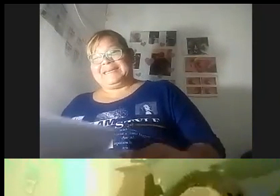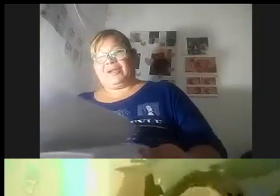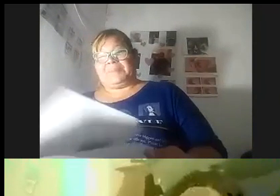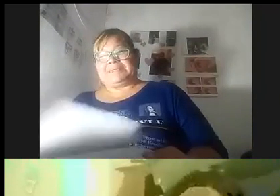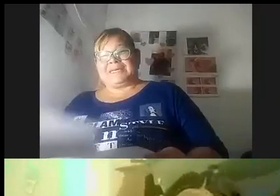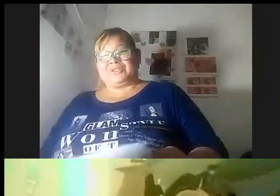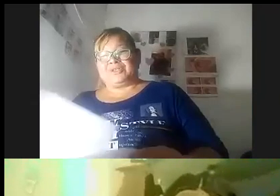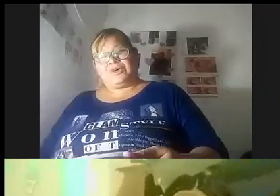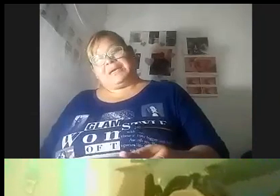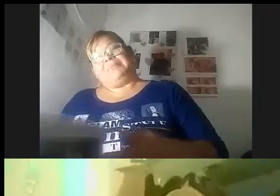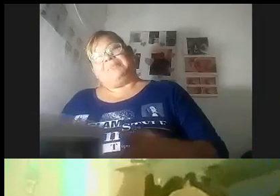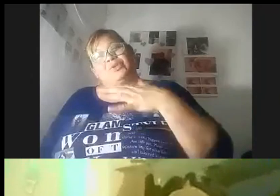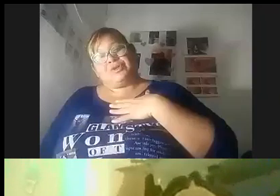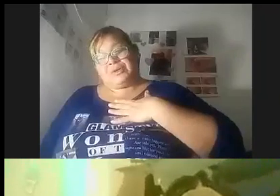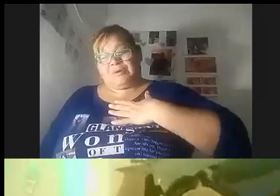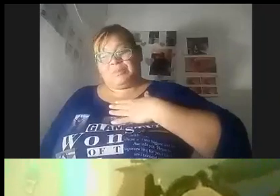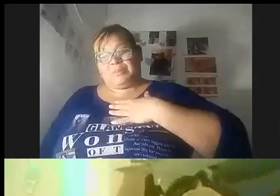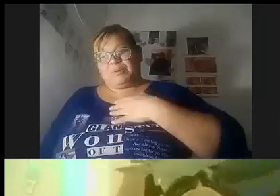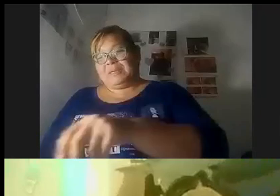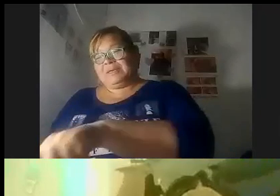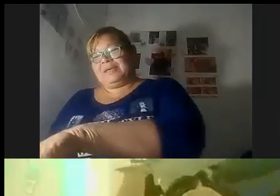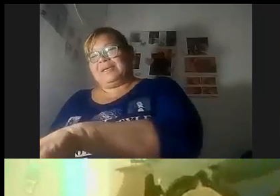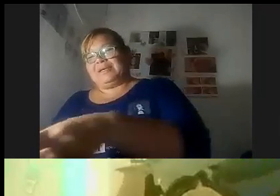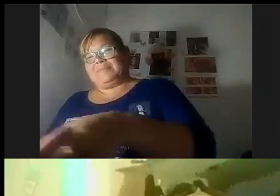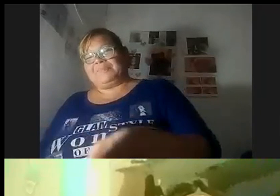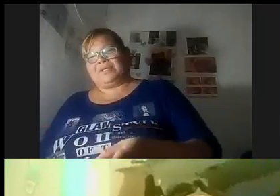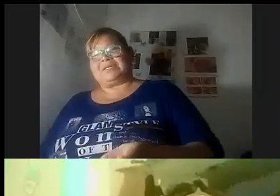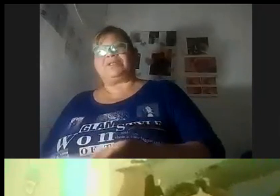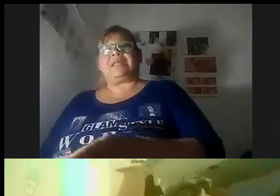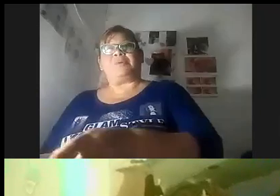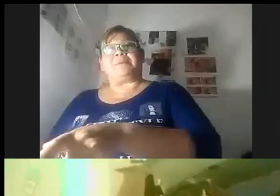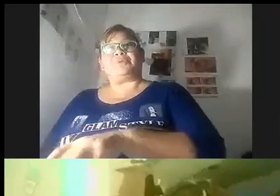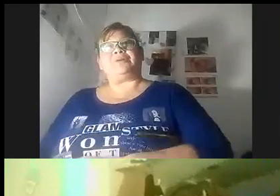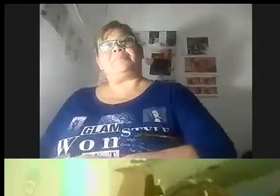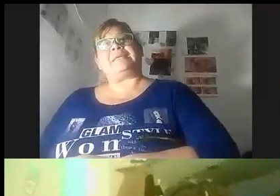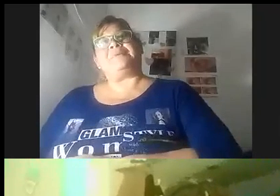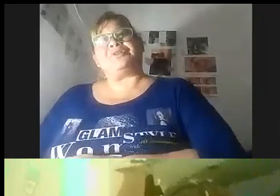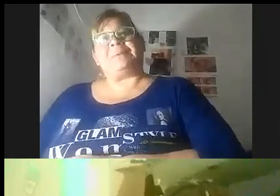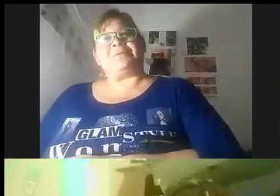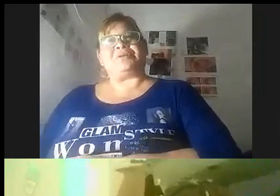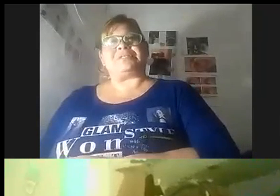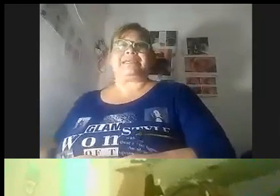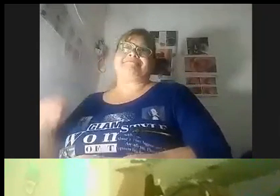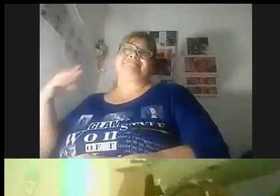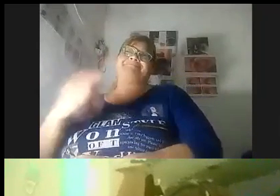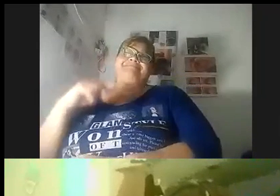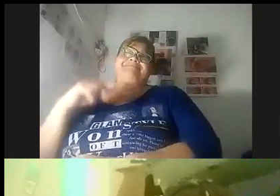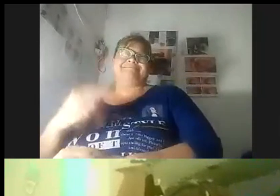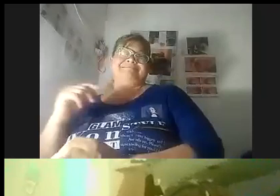Y lo que pasa es que yo, al menos yo, no hablo por mí. Estoy haciendo la diplomatura en acompañamiento terapéutico, así